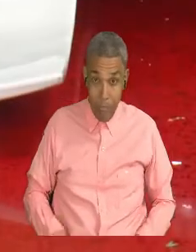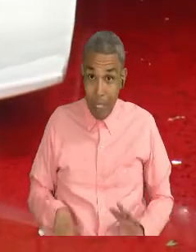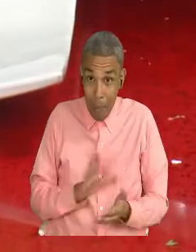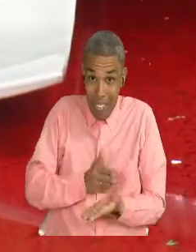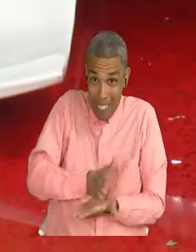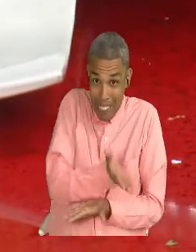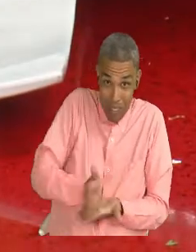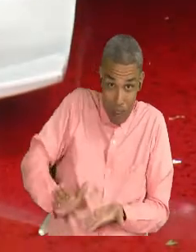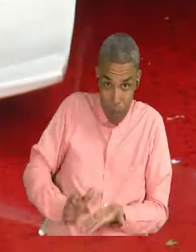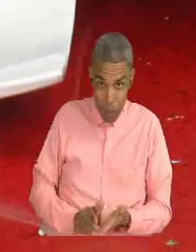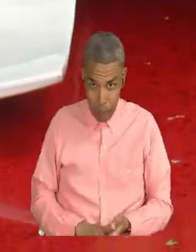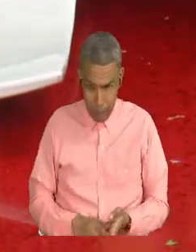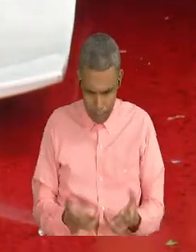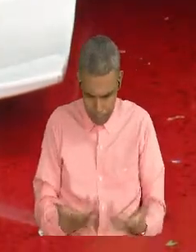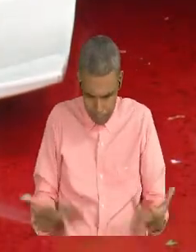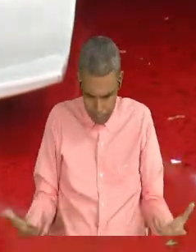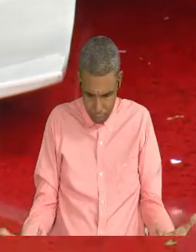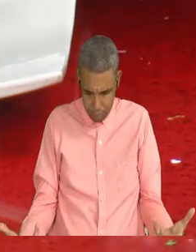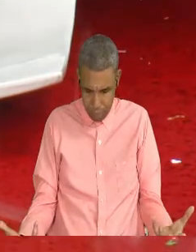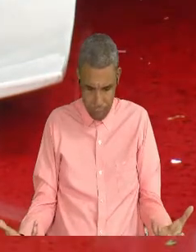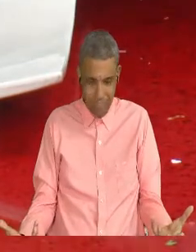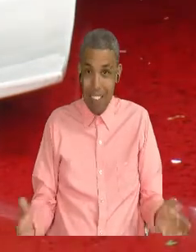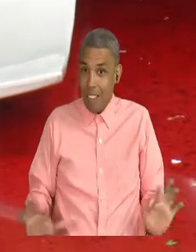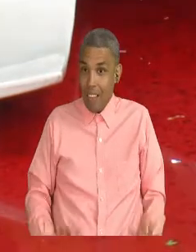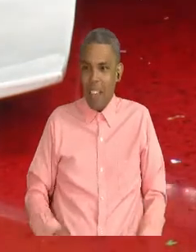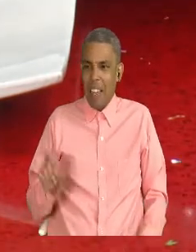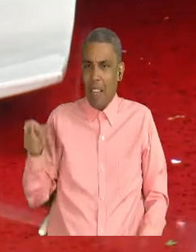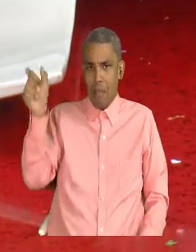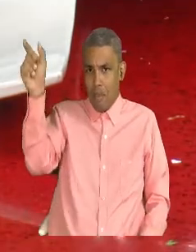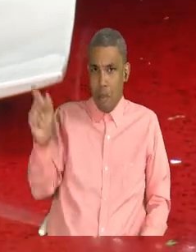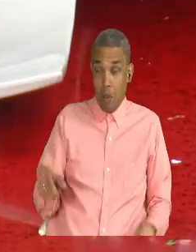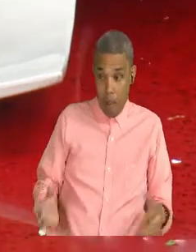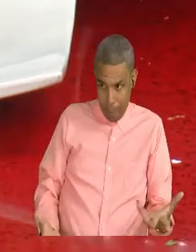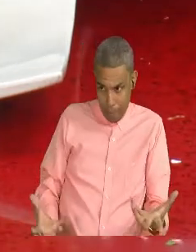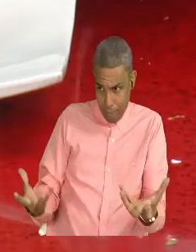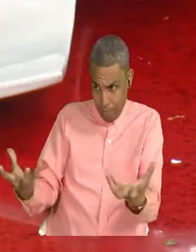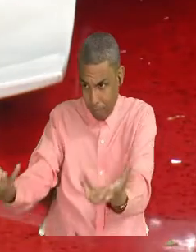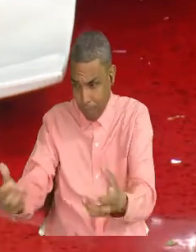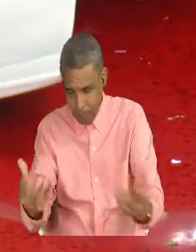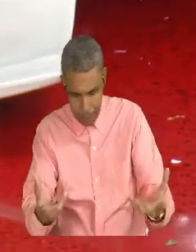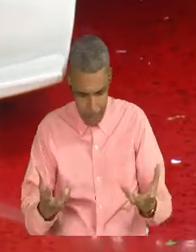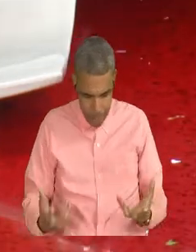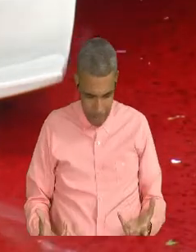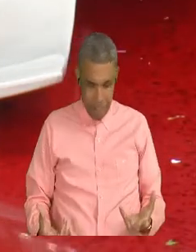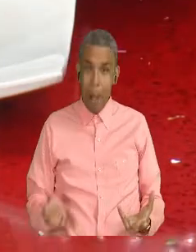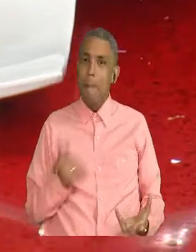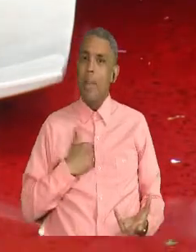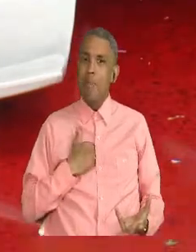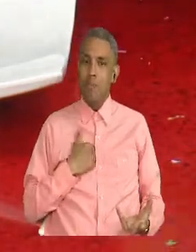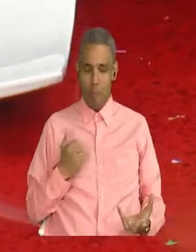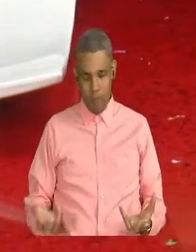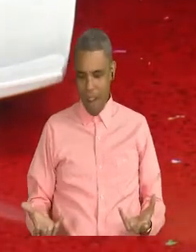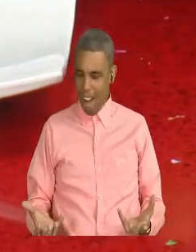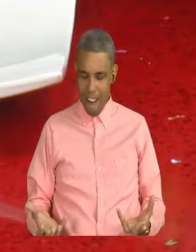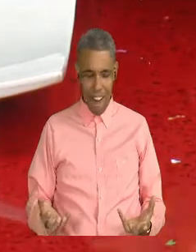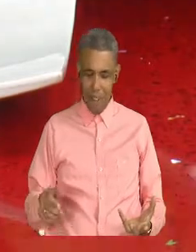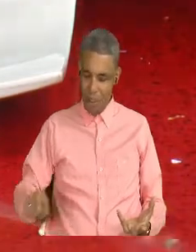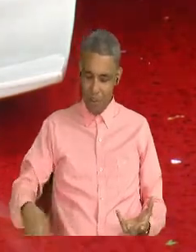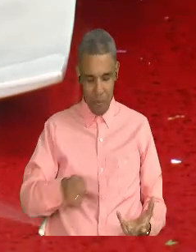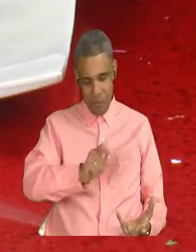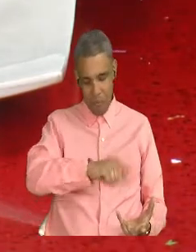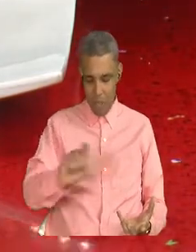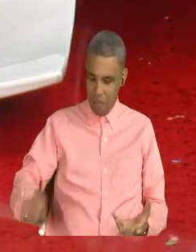el comensal, el cliente, cuando esté en el momento de comer, lo puede mezclar y vamos a poner y a